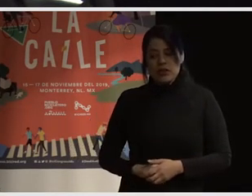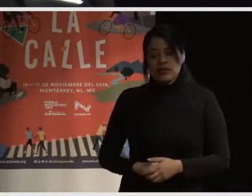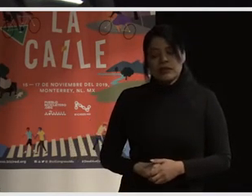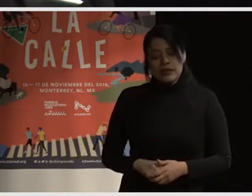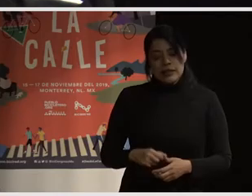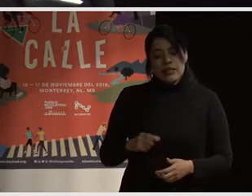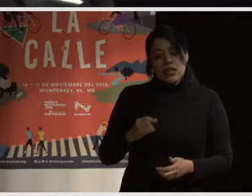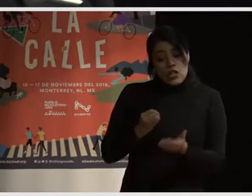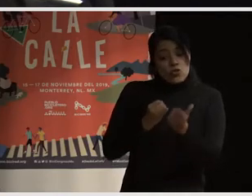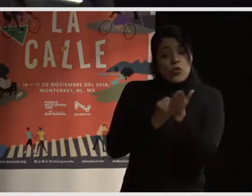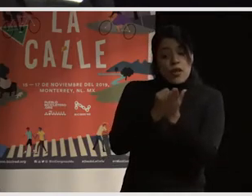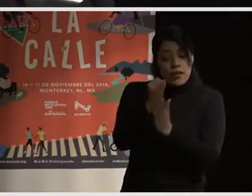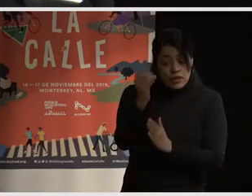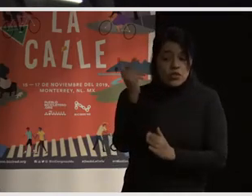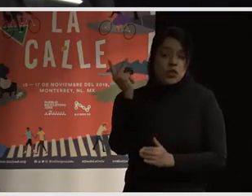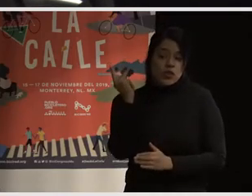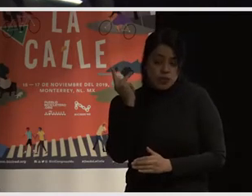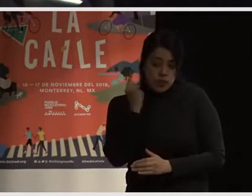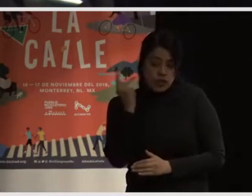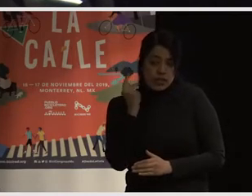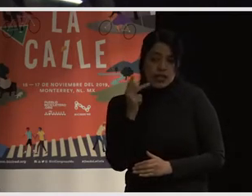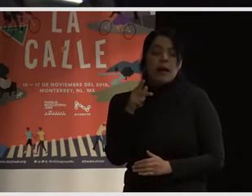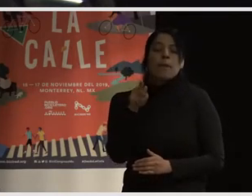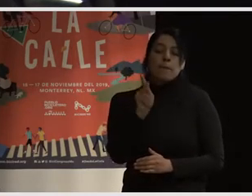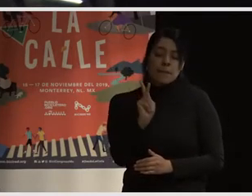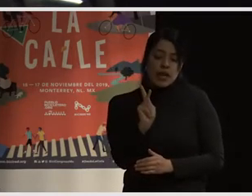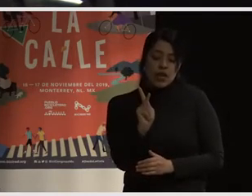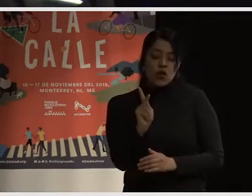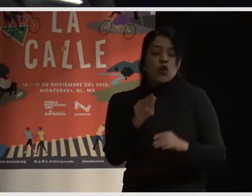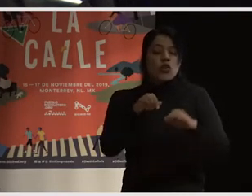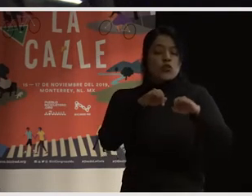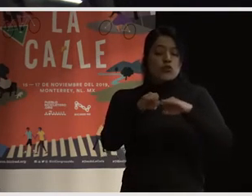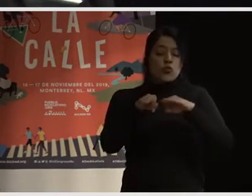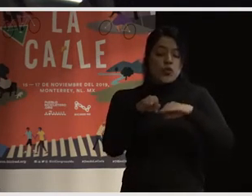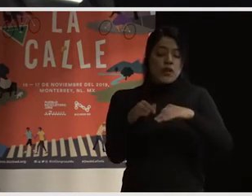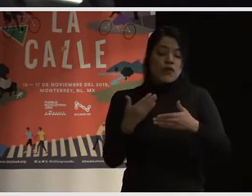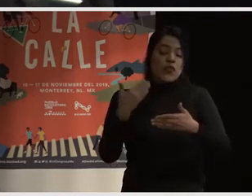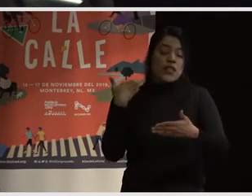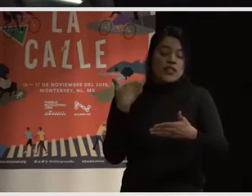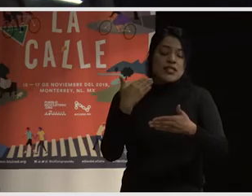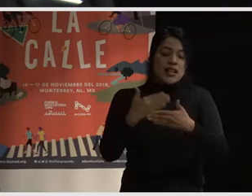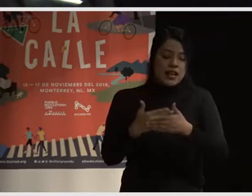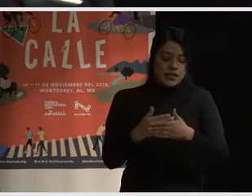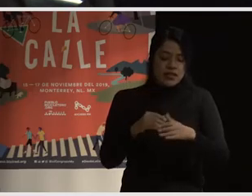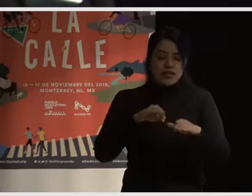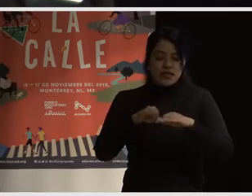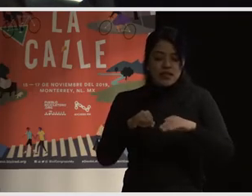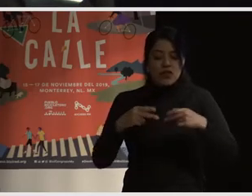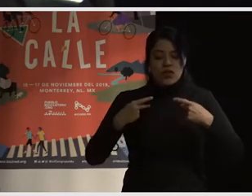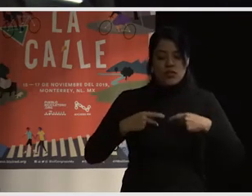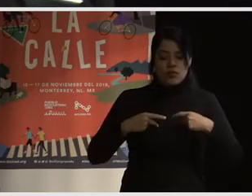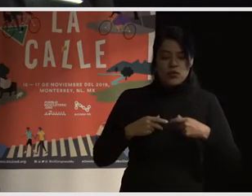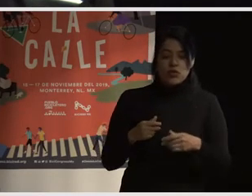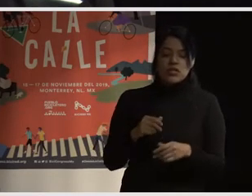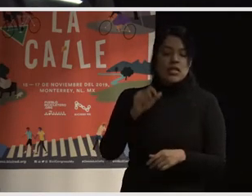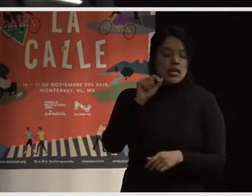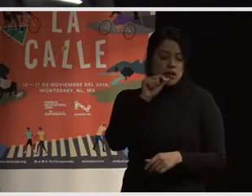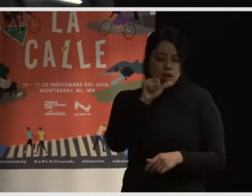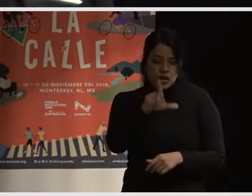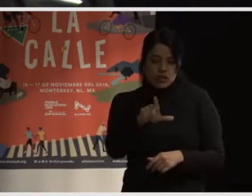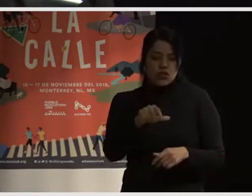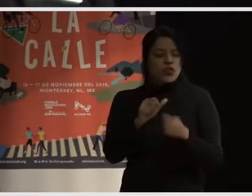una decisión política pero también parte de un trabajo de sociedad civil en el caso de jalisco donde durante años y años